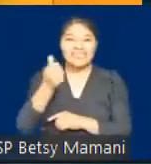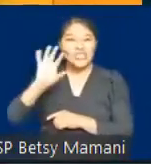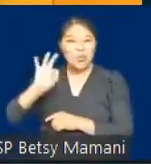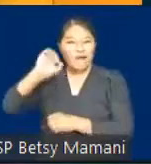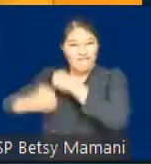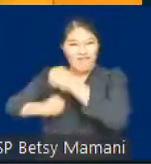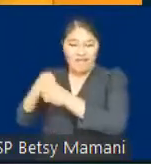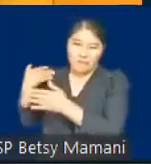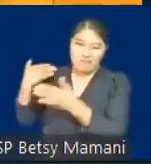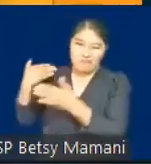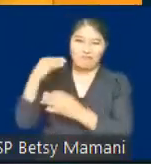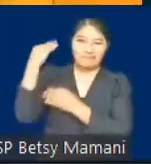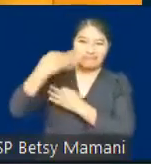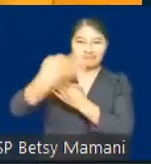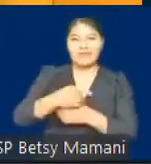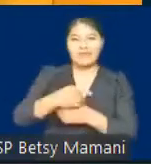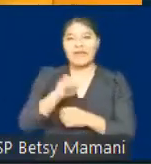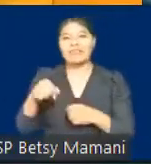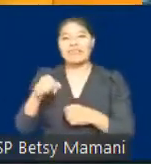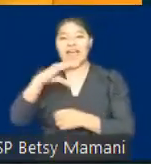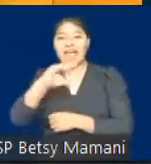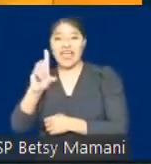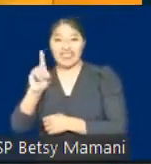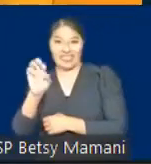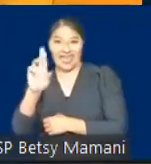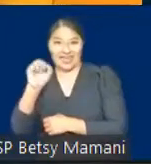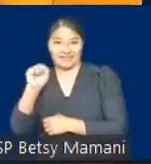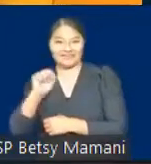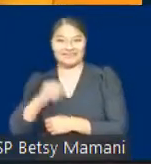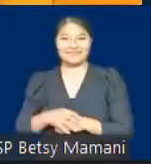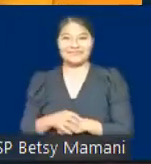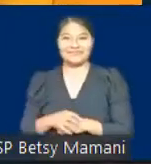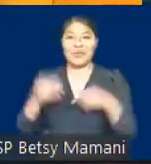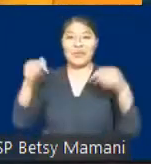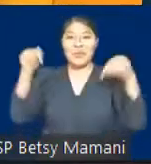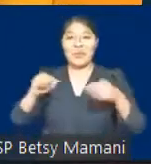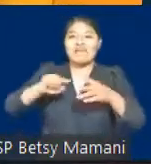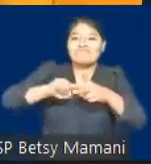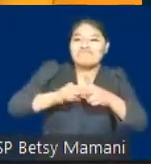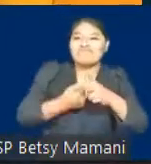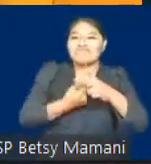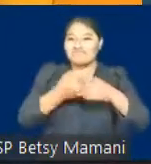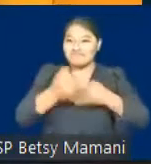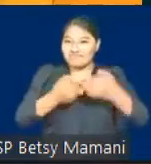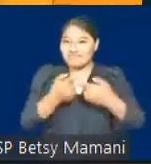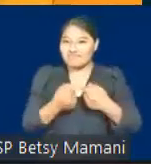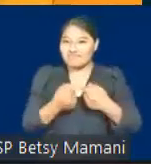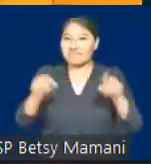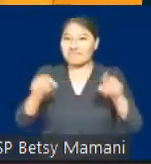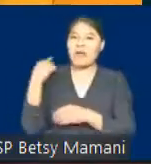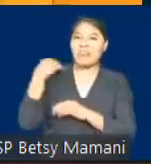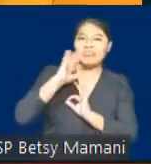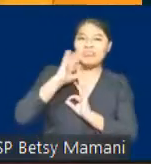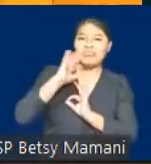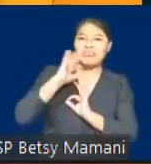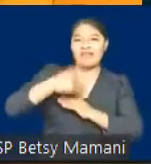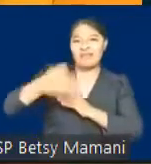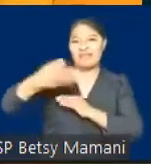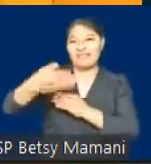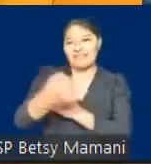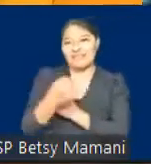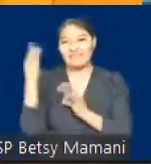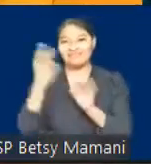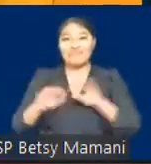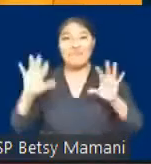19º CADER SUNAR 2021. Iniciamos la sesión de hoy, como todos los días, con gran entusiasmo y